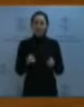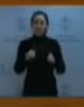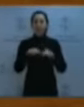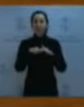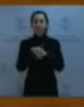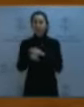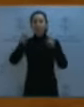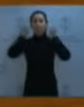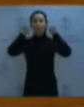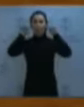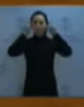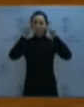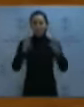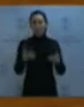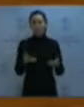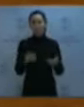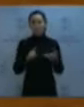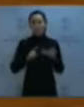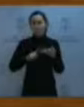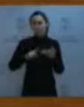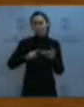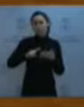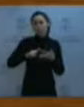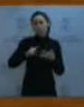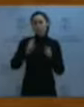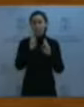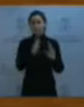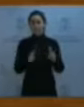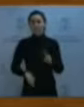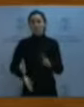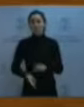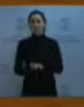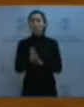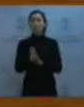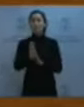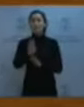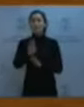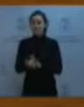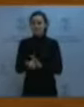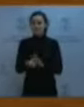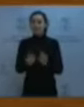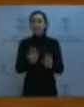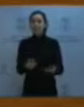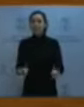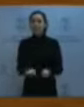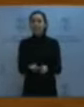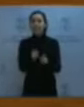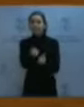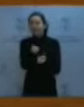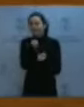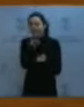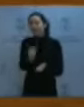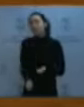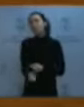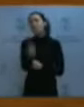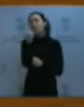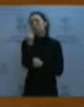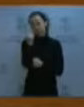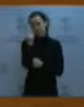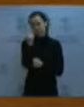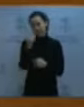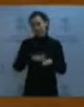de la educación, donde vemos unas inercias continuistas, pero no vemos ni un solo anuncio, señor consejero, de